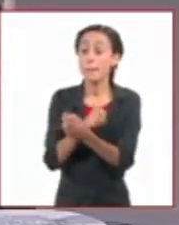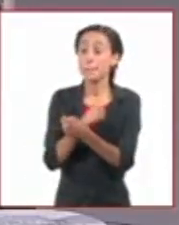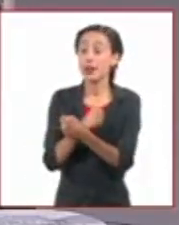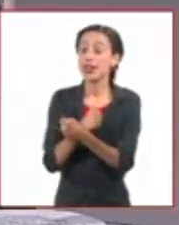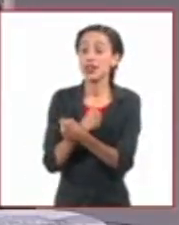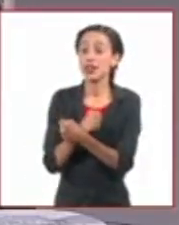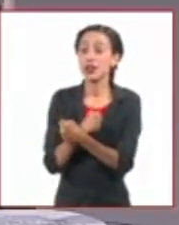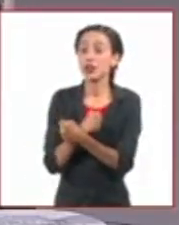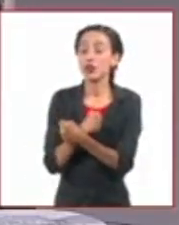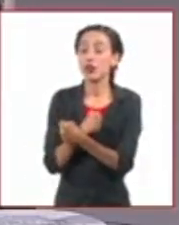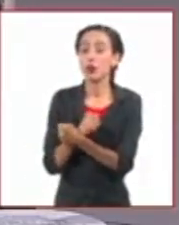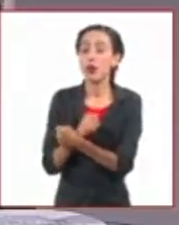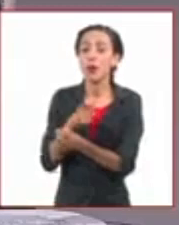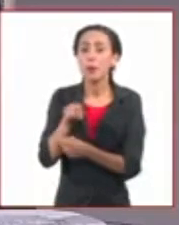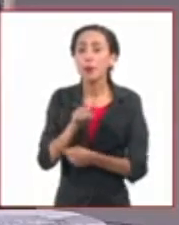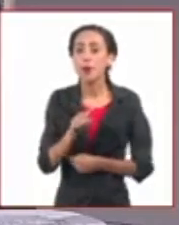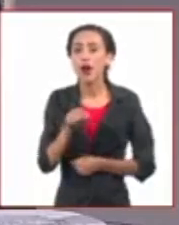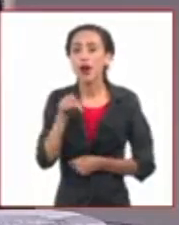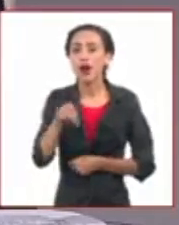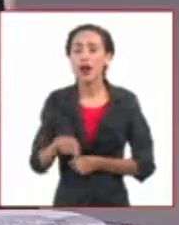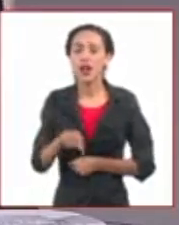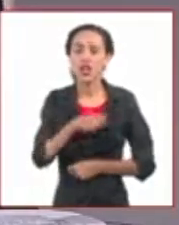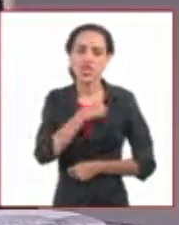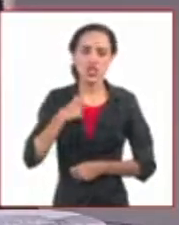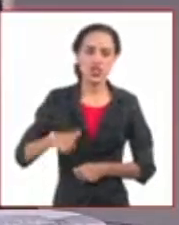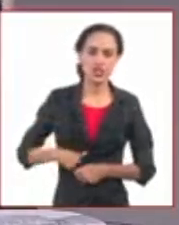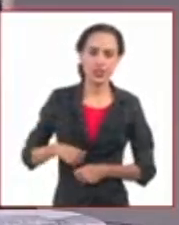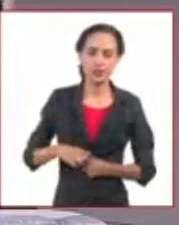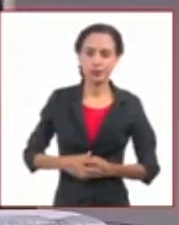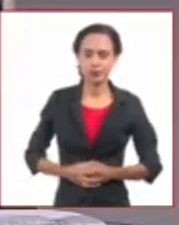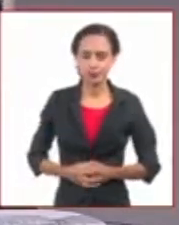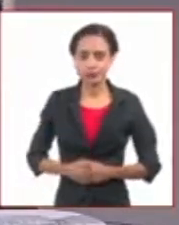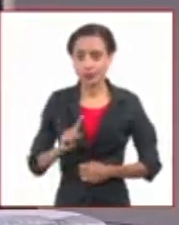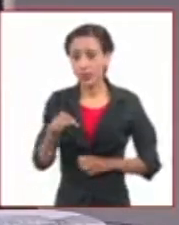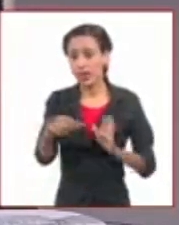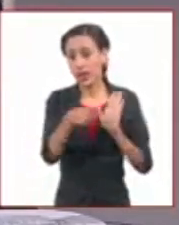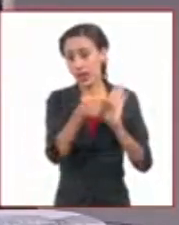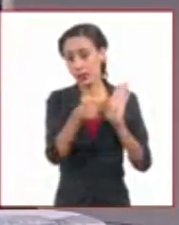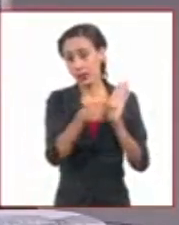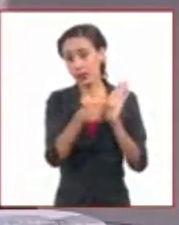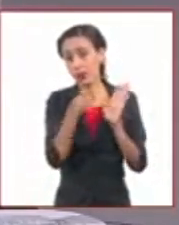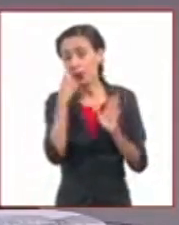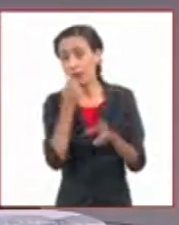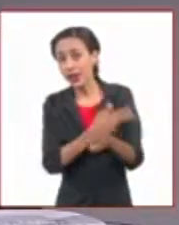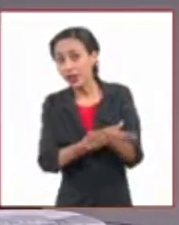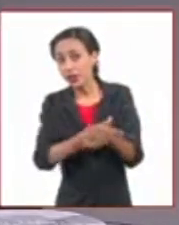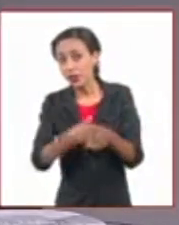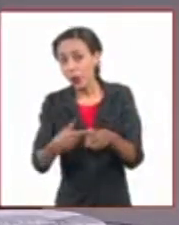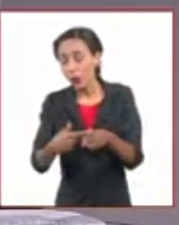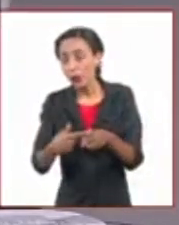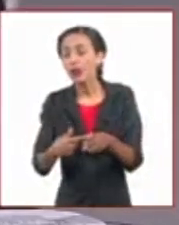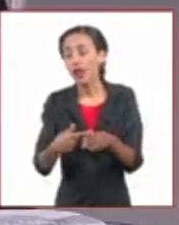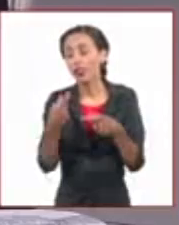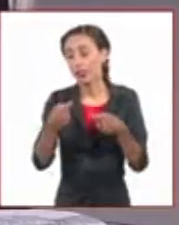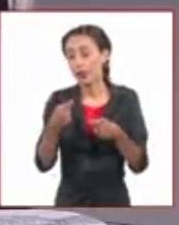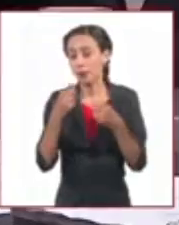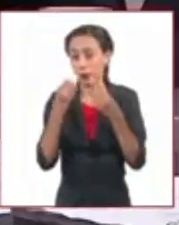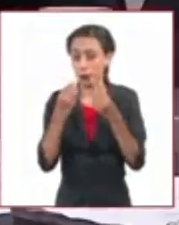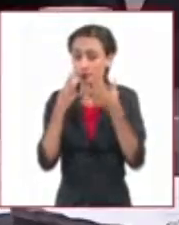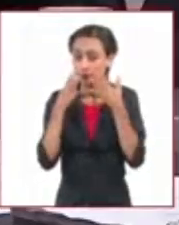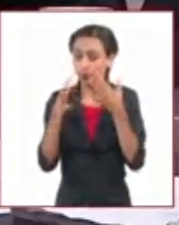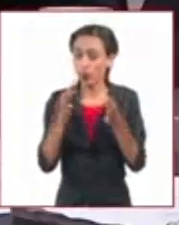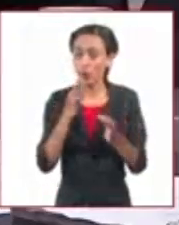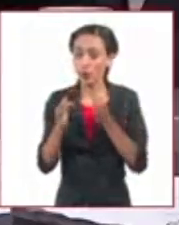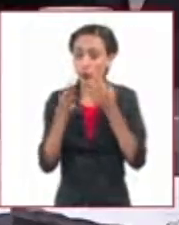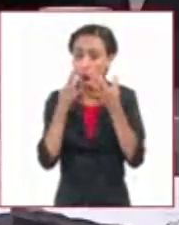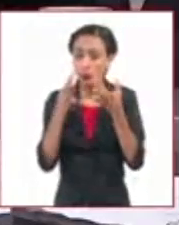la presencia de la república popular china o sea que este elemento del punto de vista histórico debemos tenerlo muy en cuenta porque viene muy a población en esto